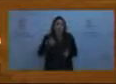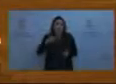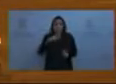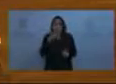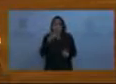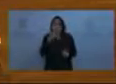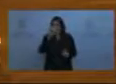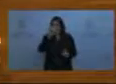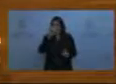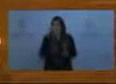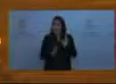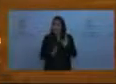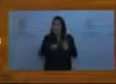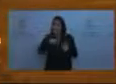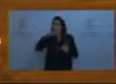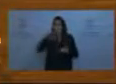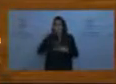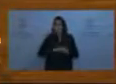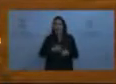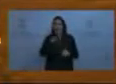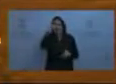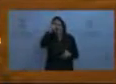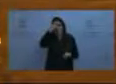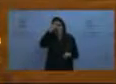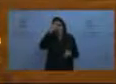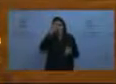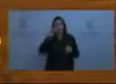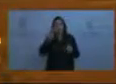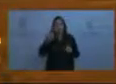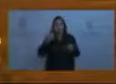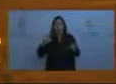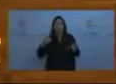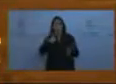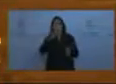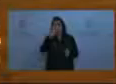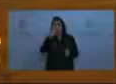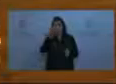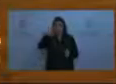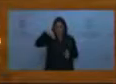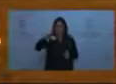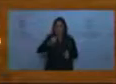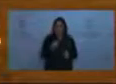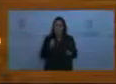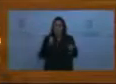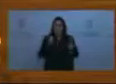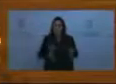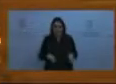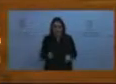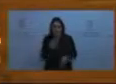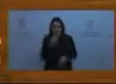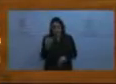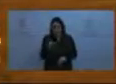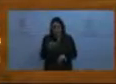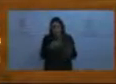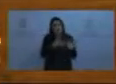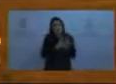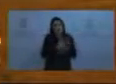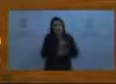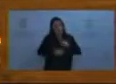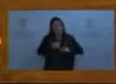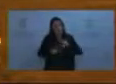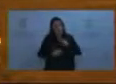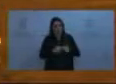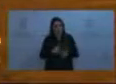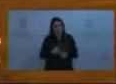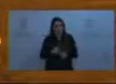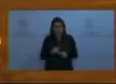el único tratamiento para esta enfermedad es el abstenerse de ingerir alimentos con gluten, lo cual implica que las familias